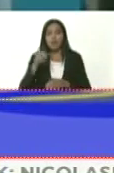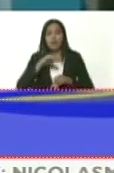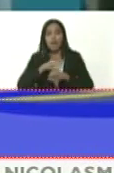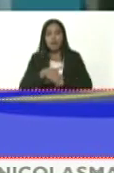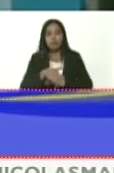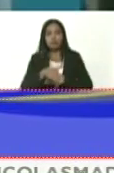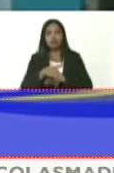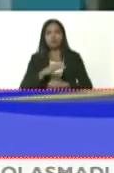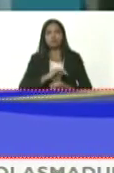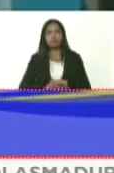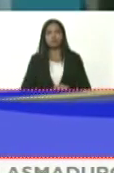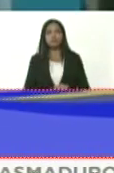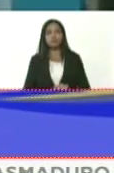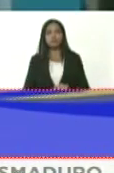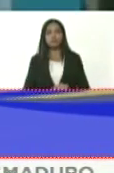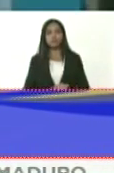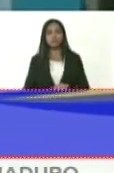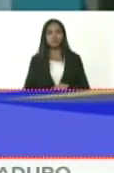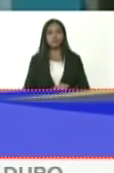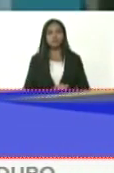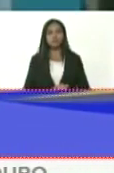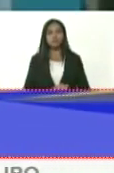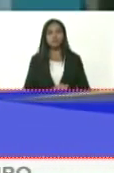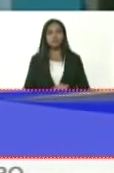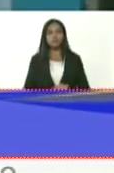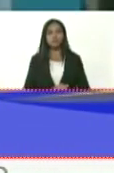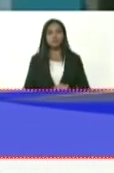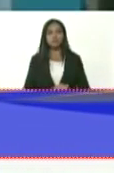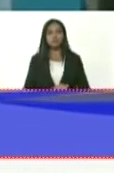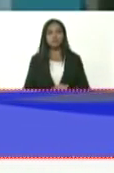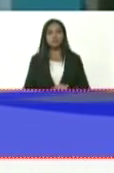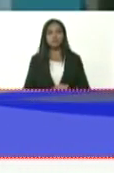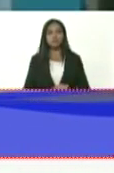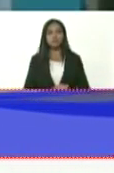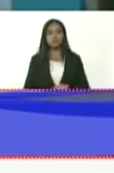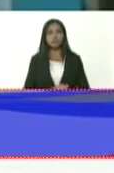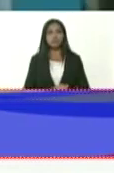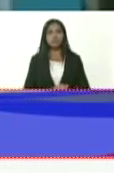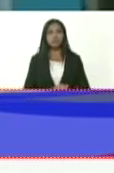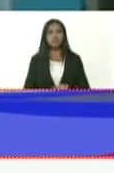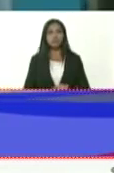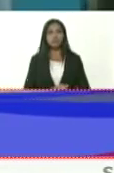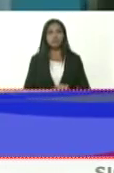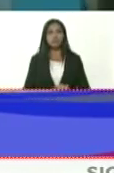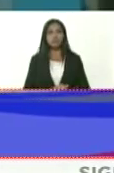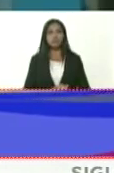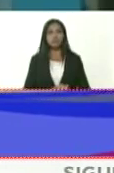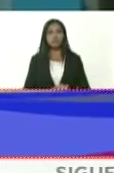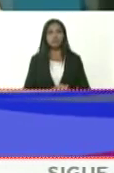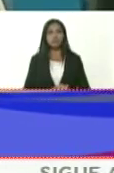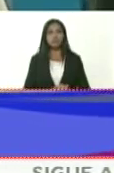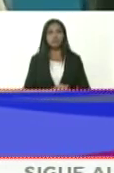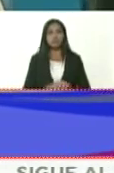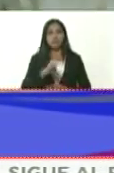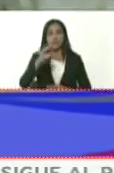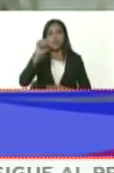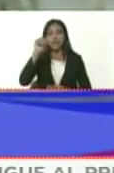compañero Héctor Rodríguez Castro, del